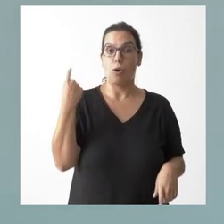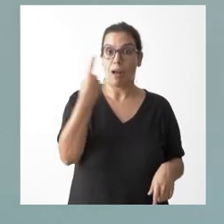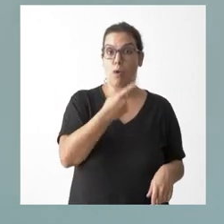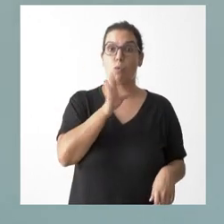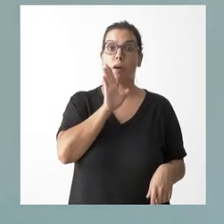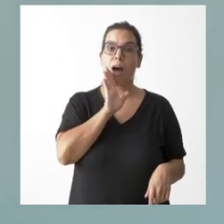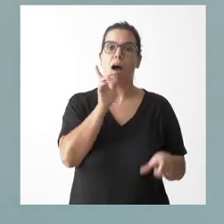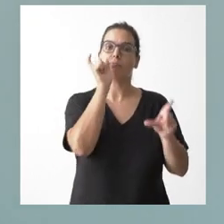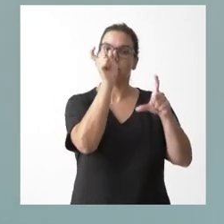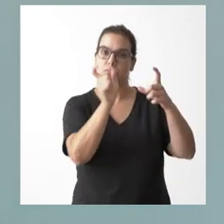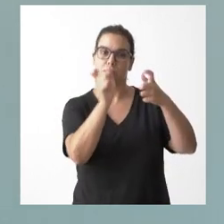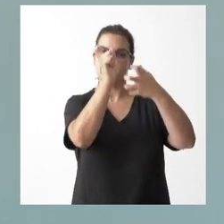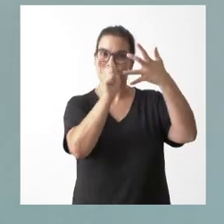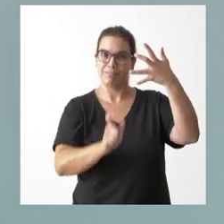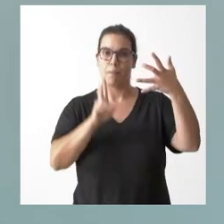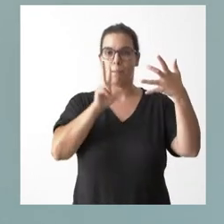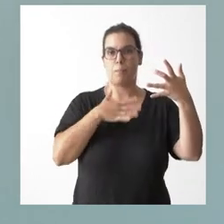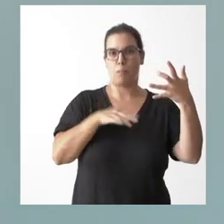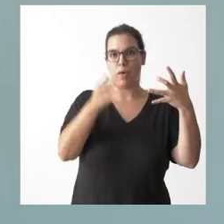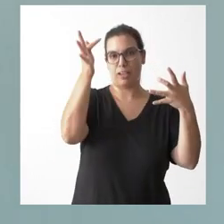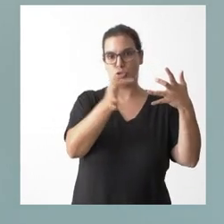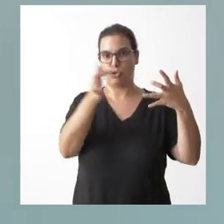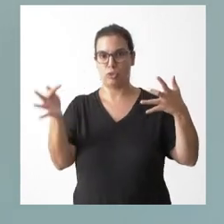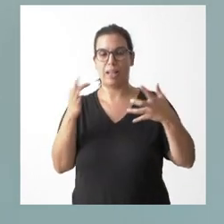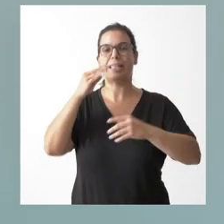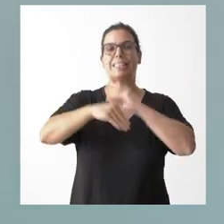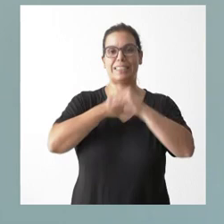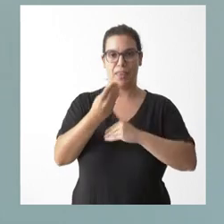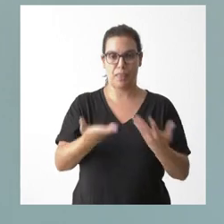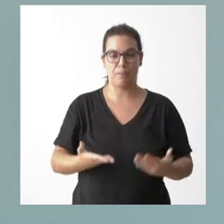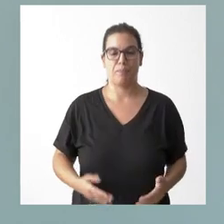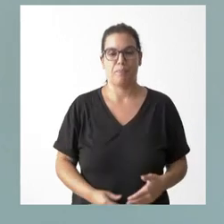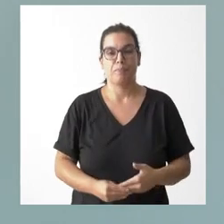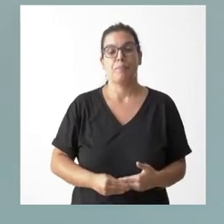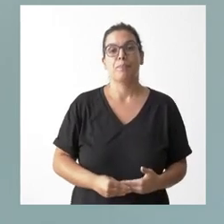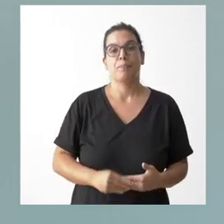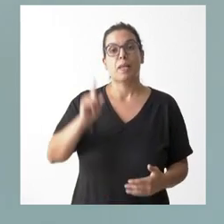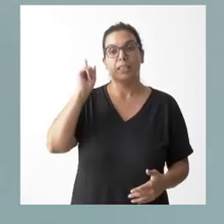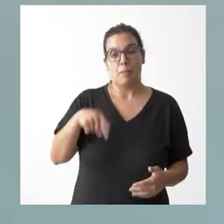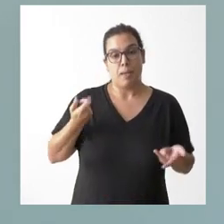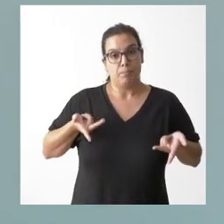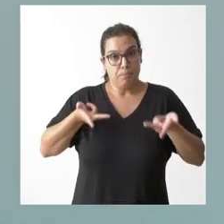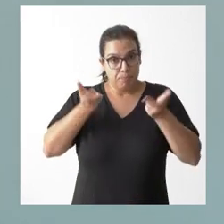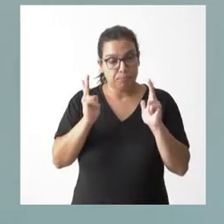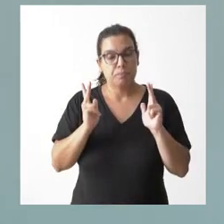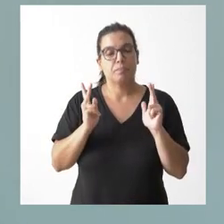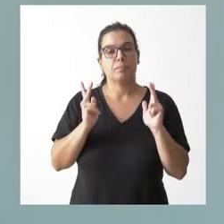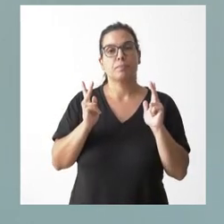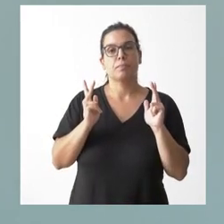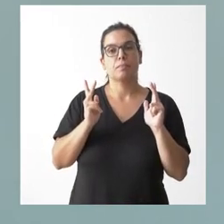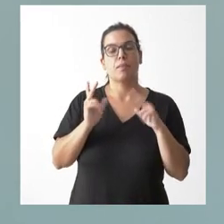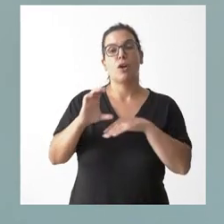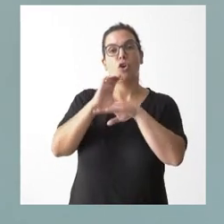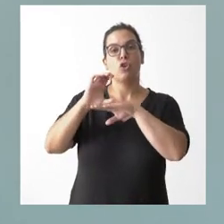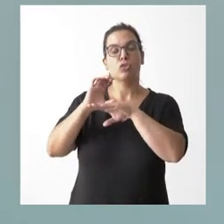la aportación de cada una de las partes y el coste total de la actuación. Asimismo, hemos autorizado a la